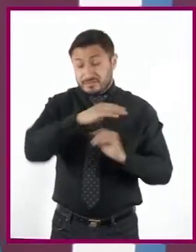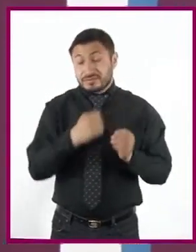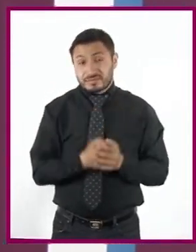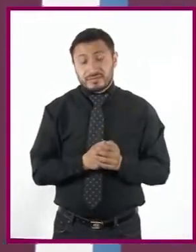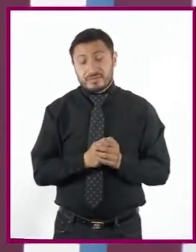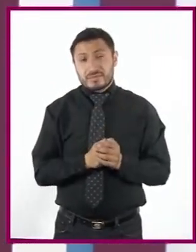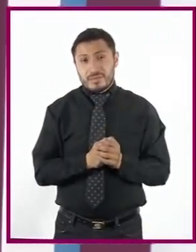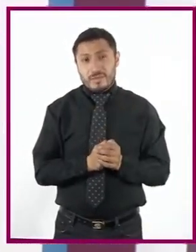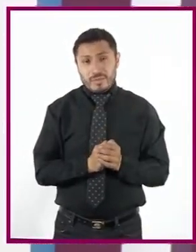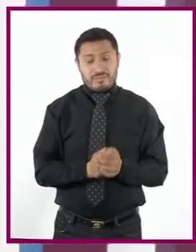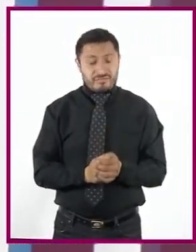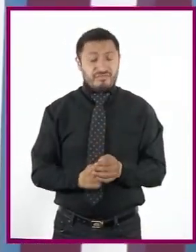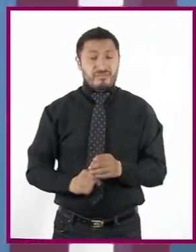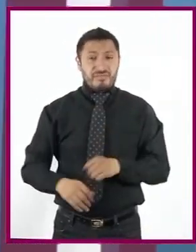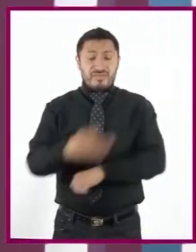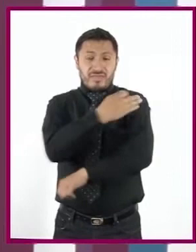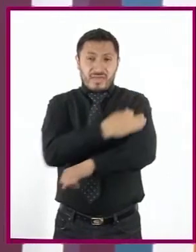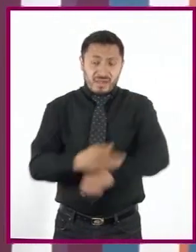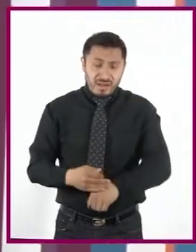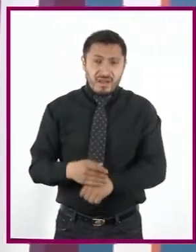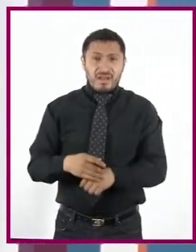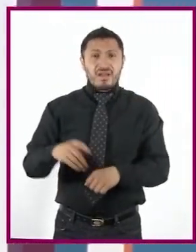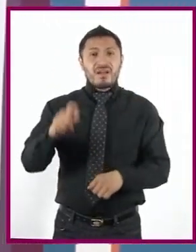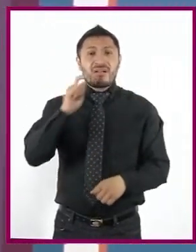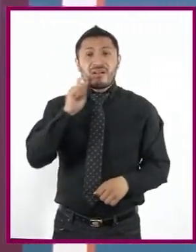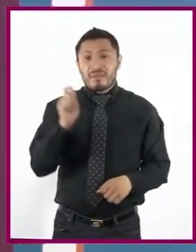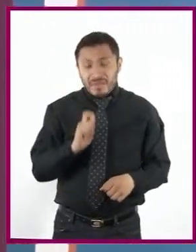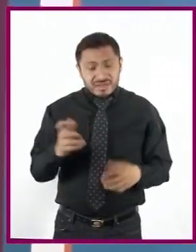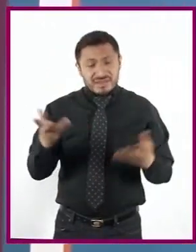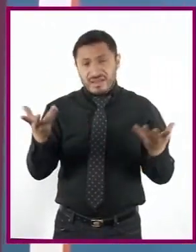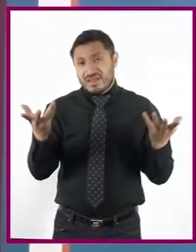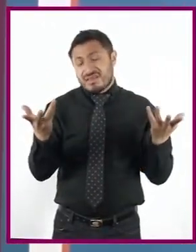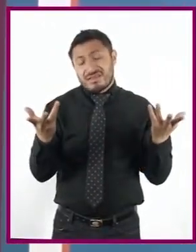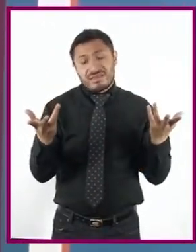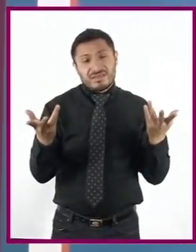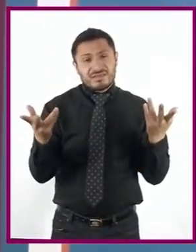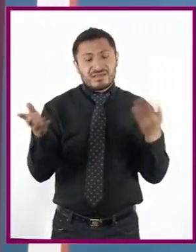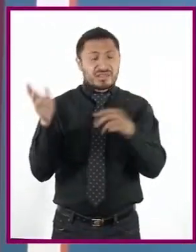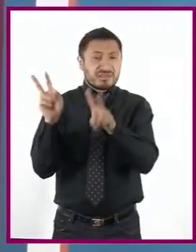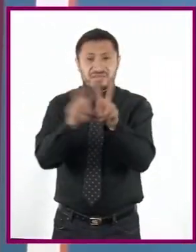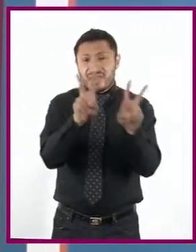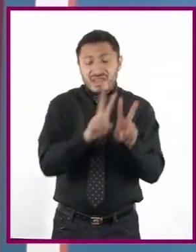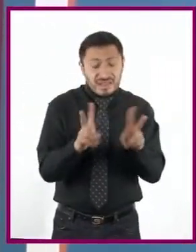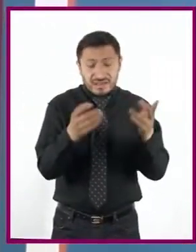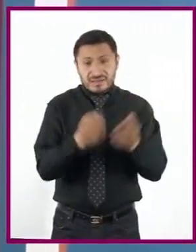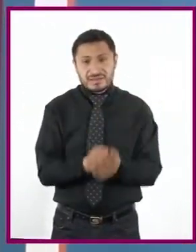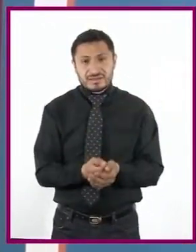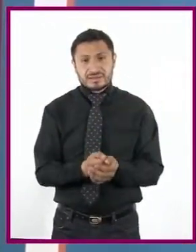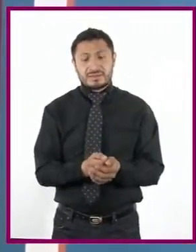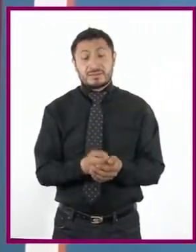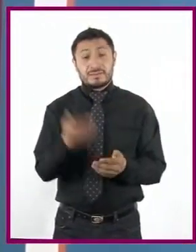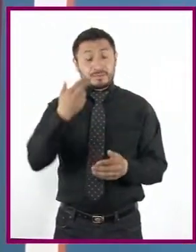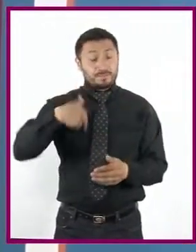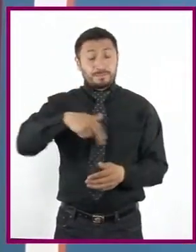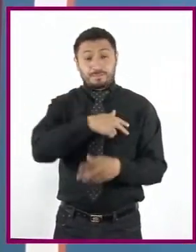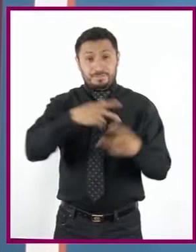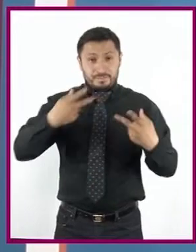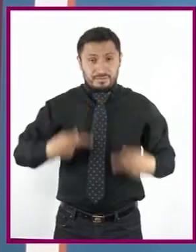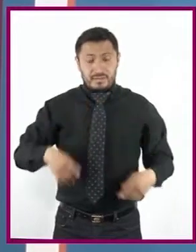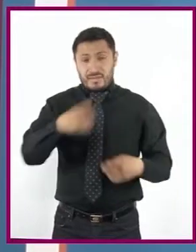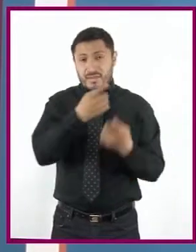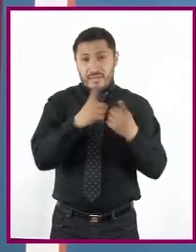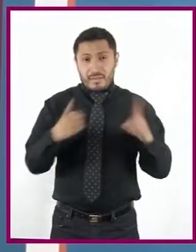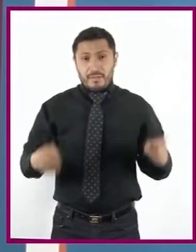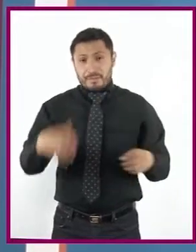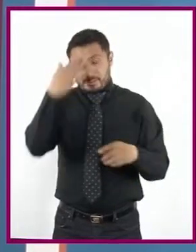con nuestra familia, amistades o vecinos, los seres humanos desarrollamos la capacidad de reconocer